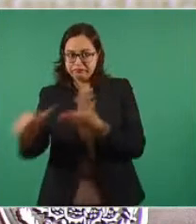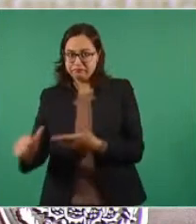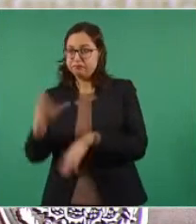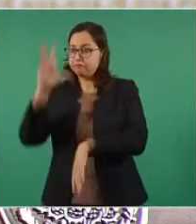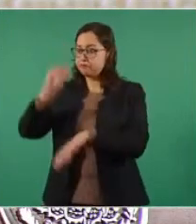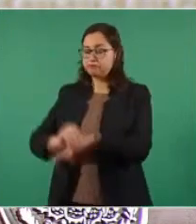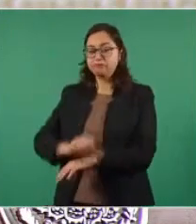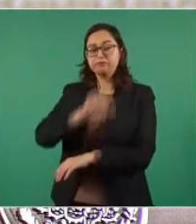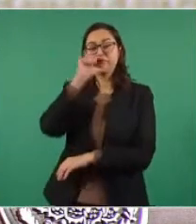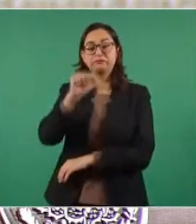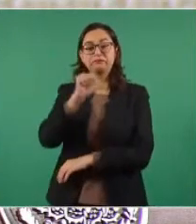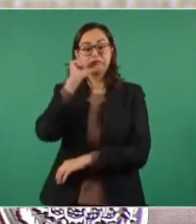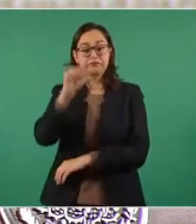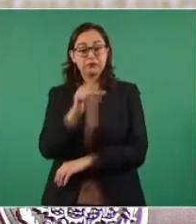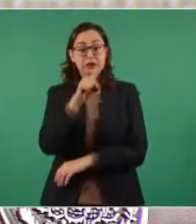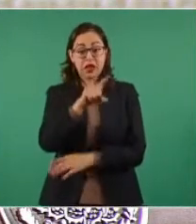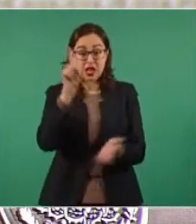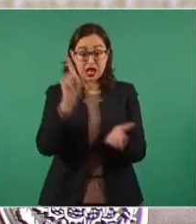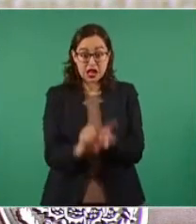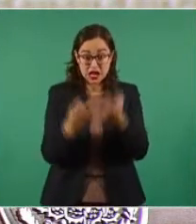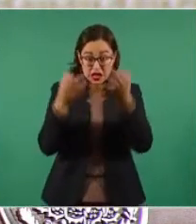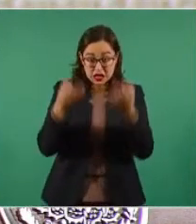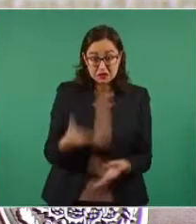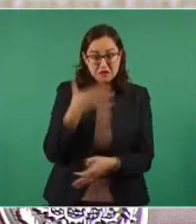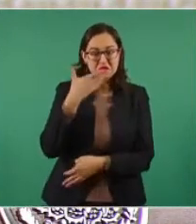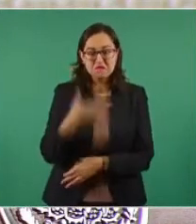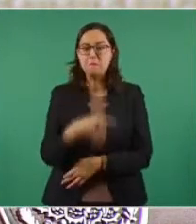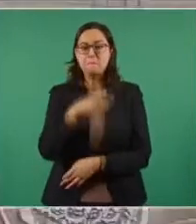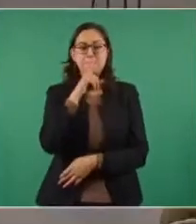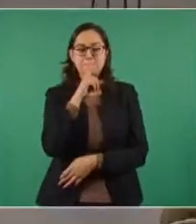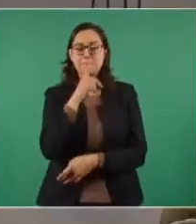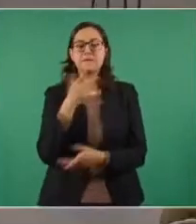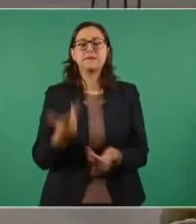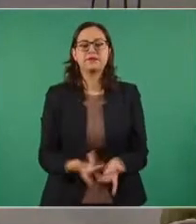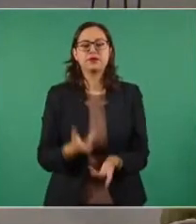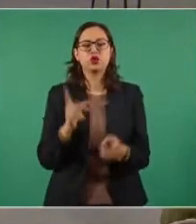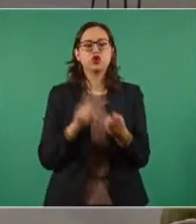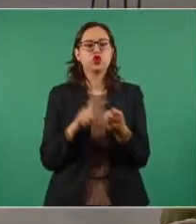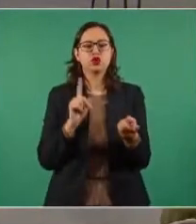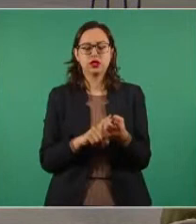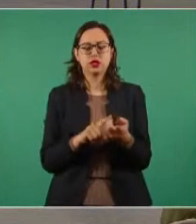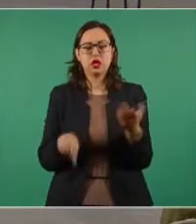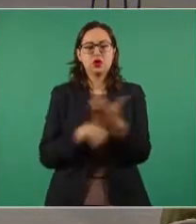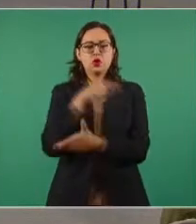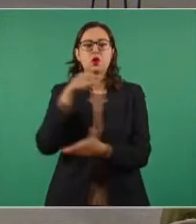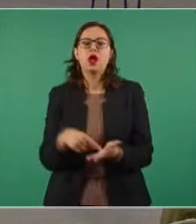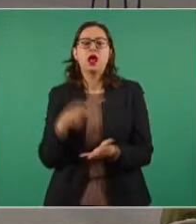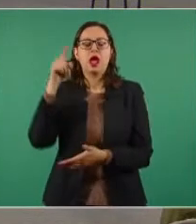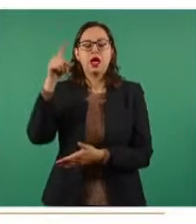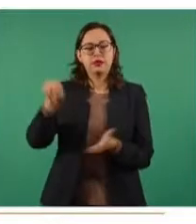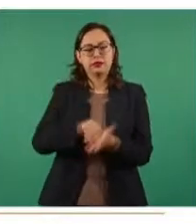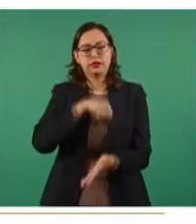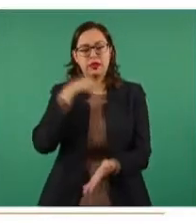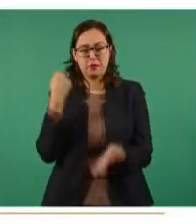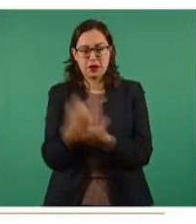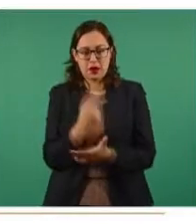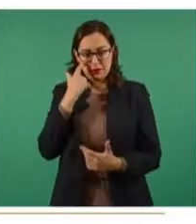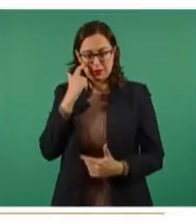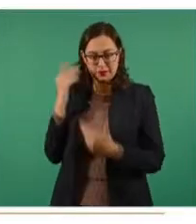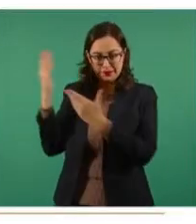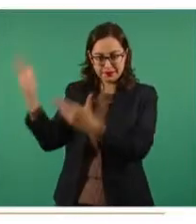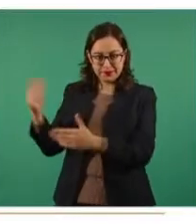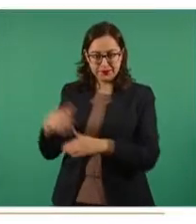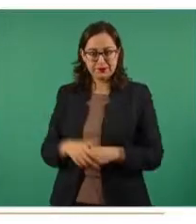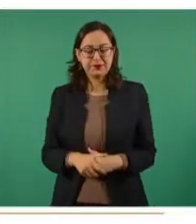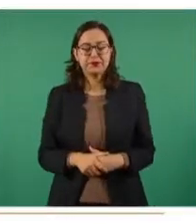de que no estaban dando litros completos después en gustavo díaz ordaz tamaulipas avenida hidalgo